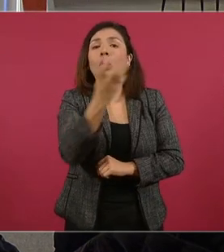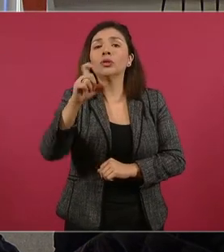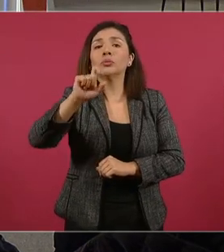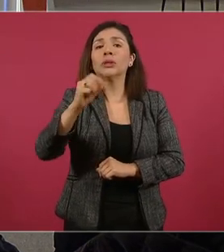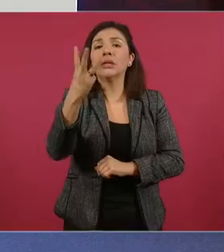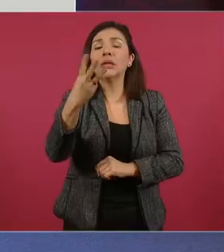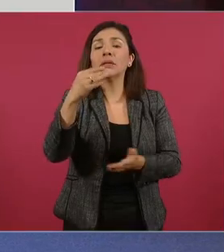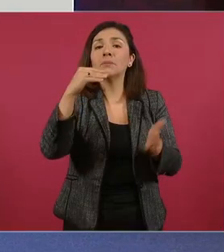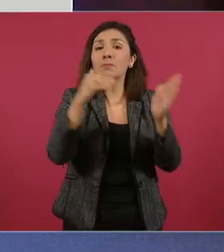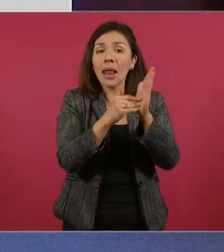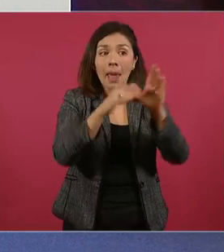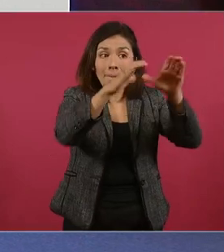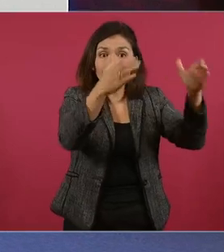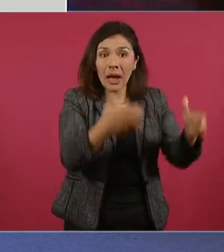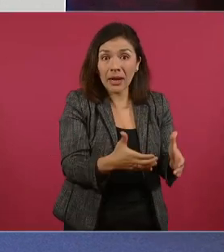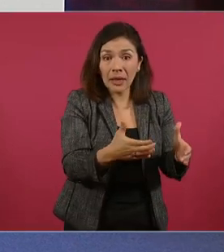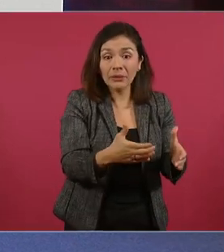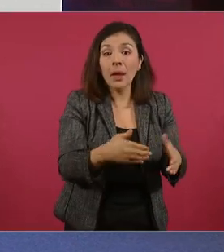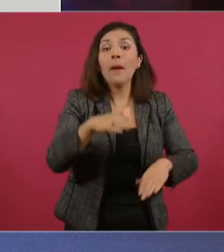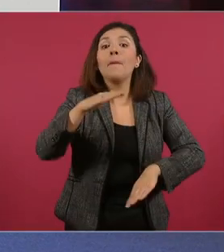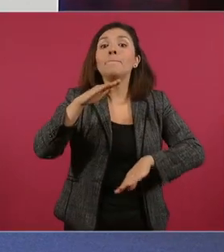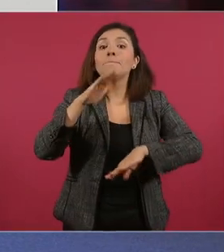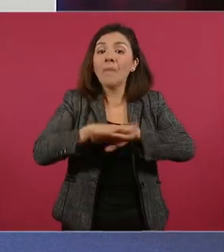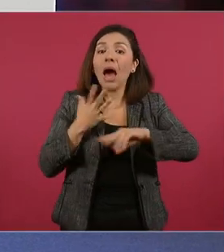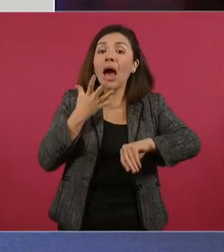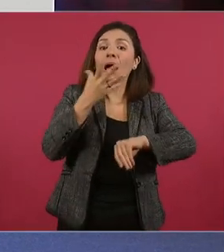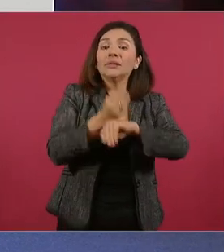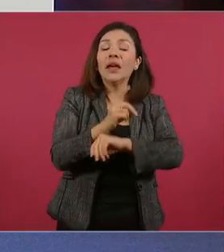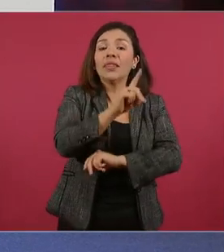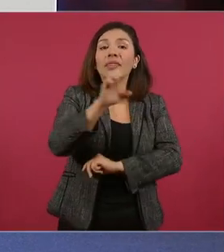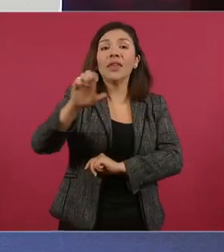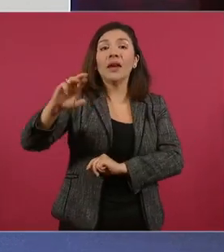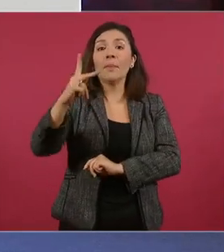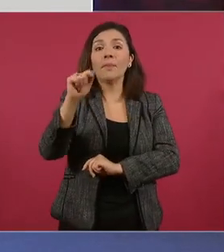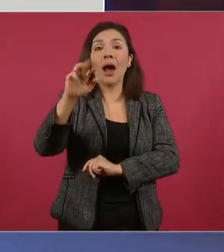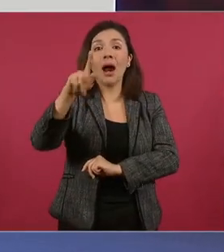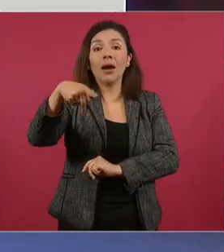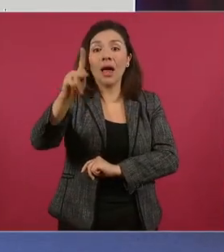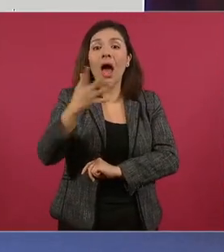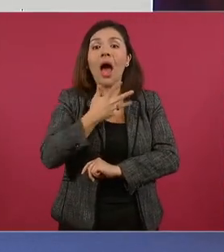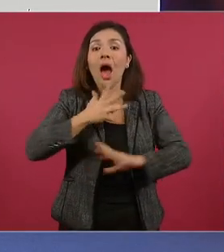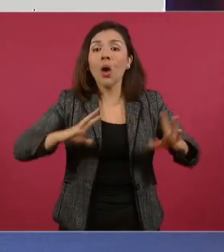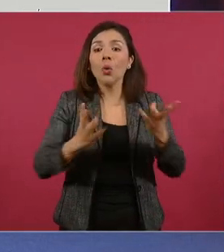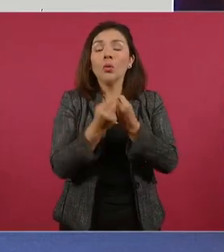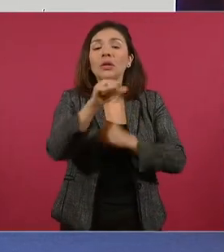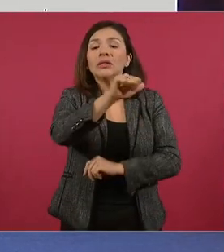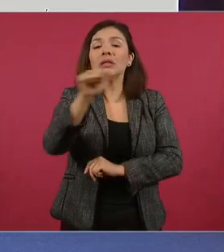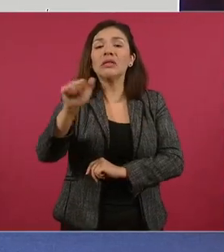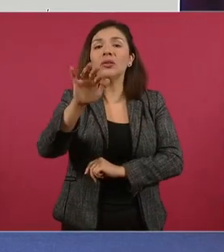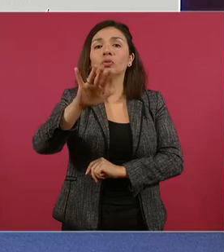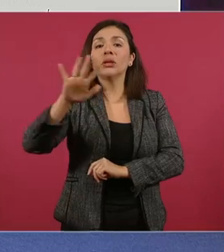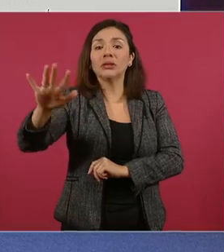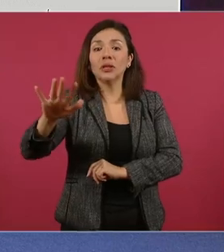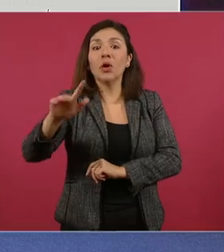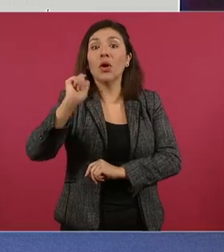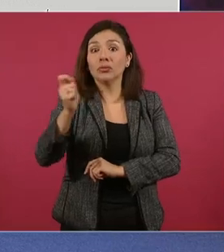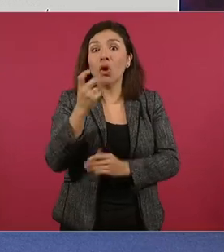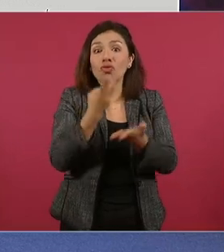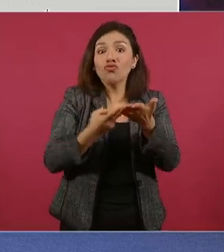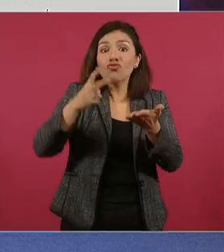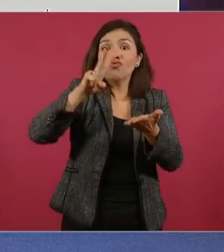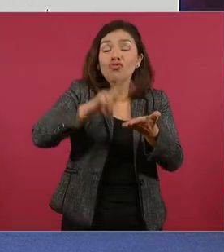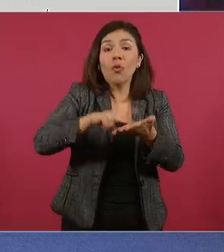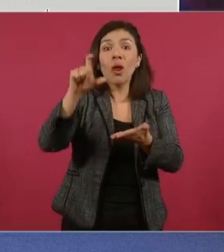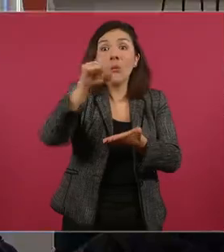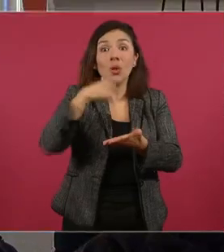423,000 barriles, más Deer Park, estamos en 655, es decir, más del doble de lo que